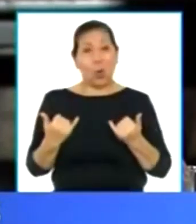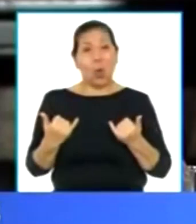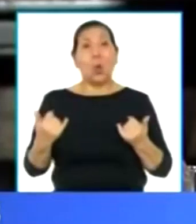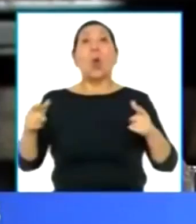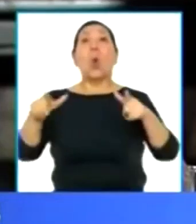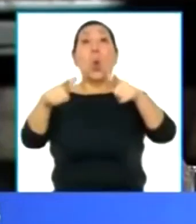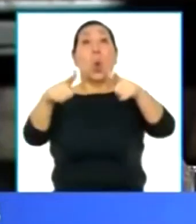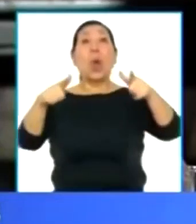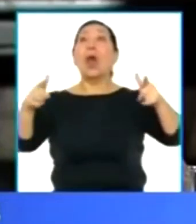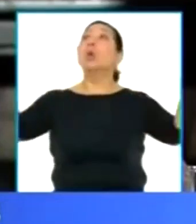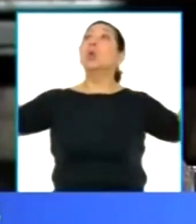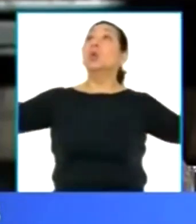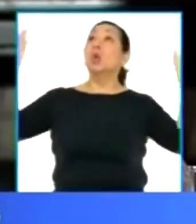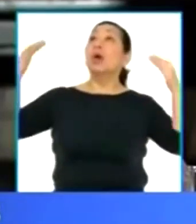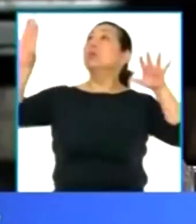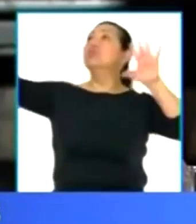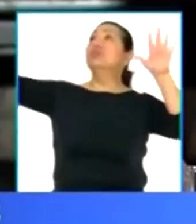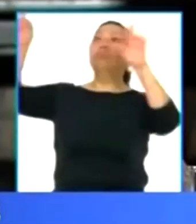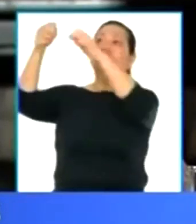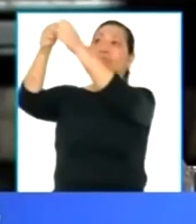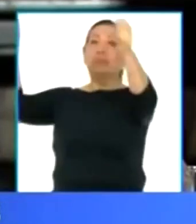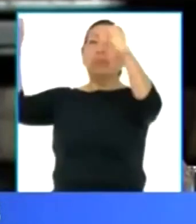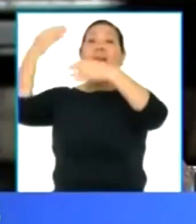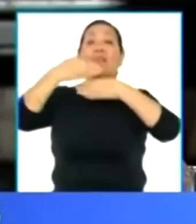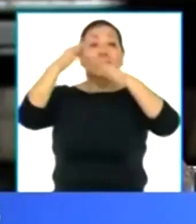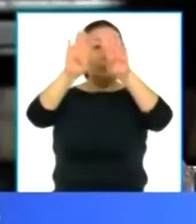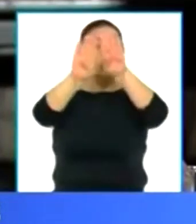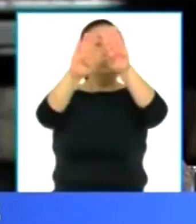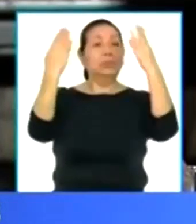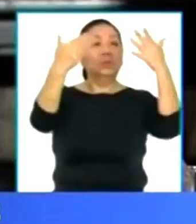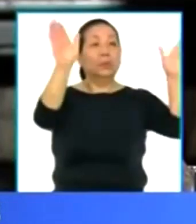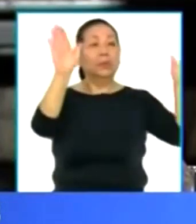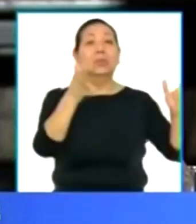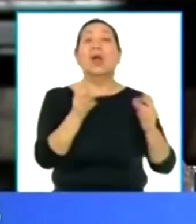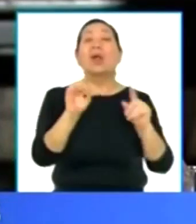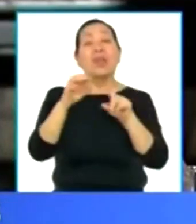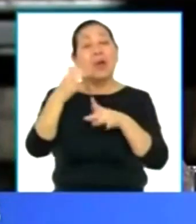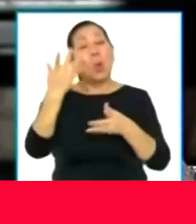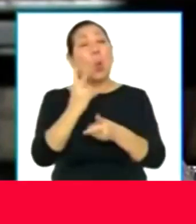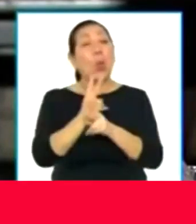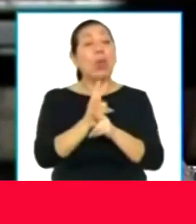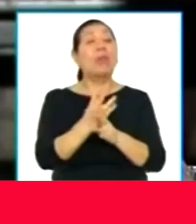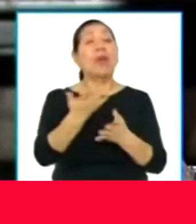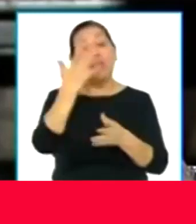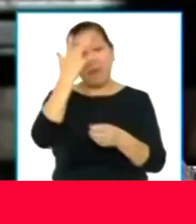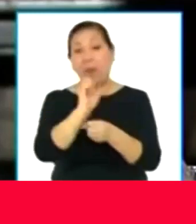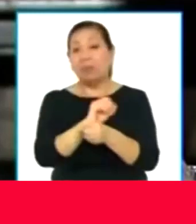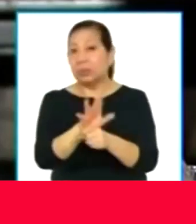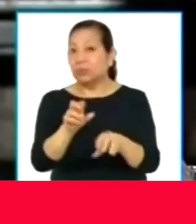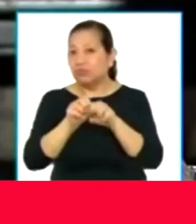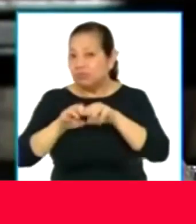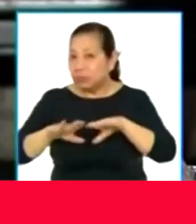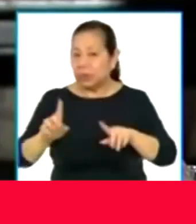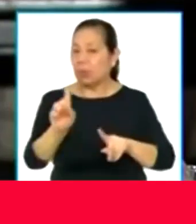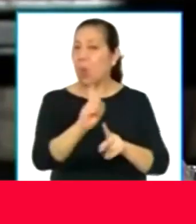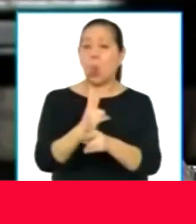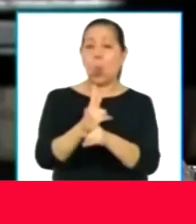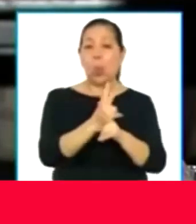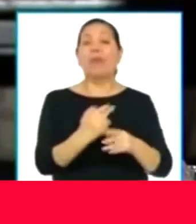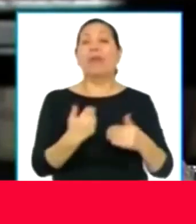lugar ventilado, precisamente para evitar los contagios. Y por